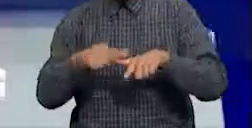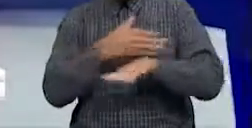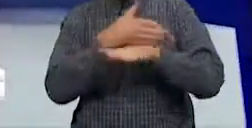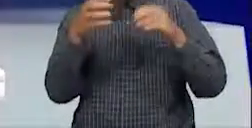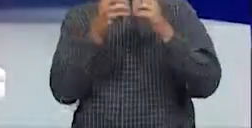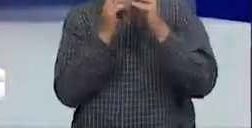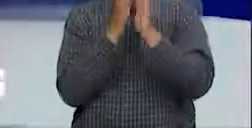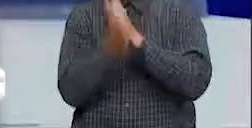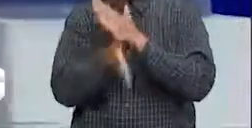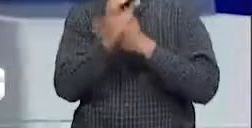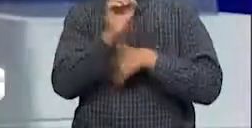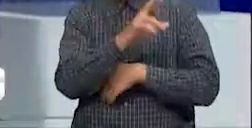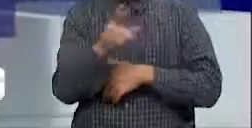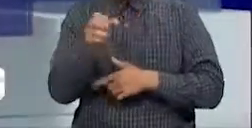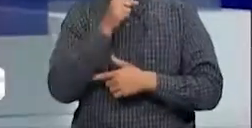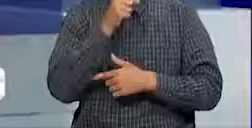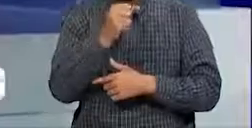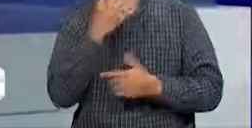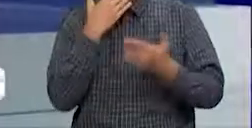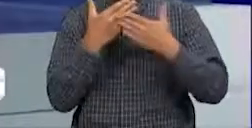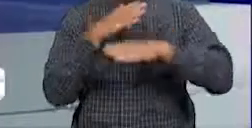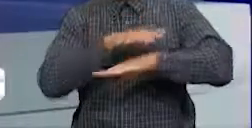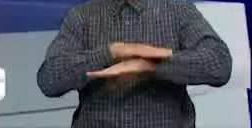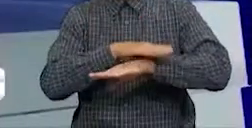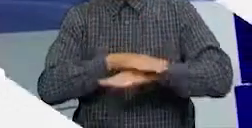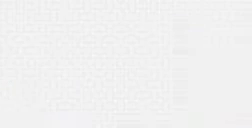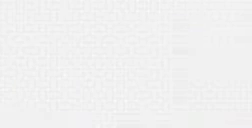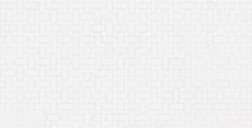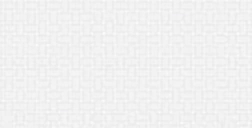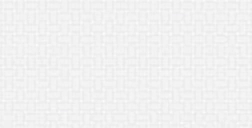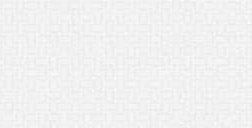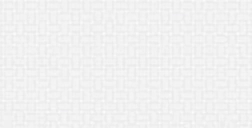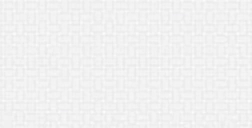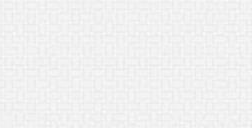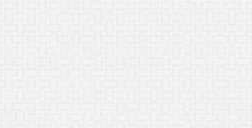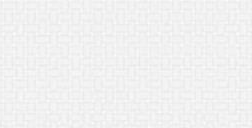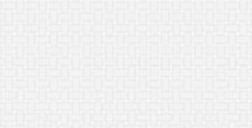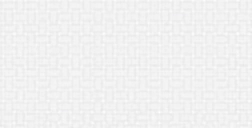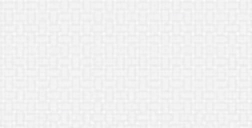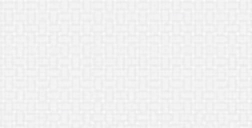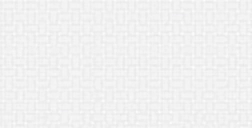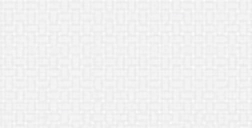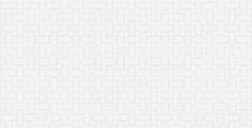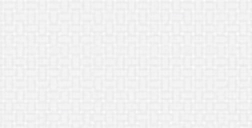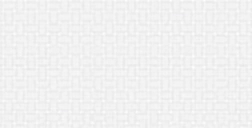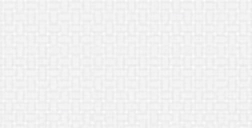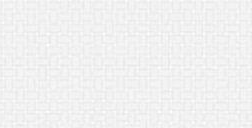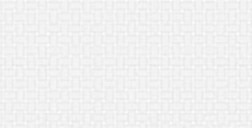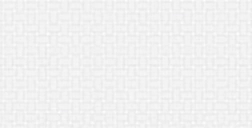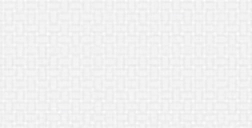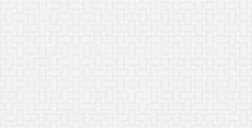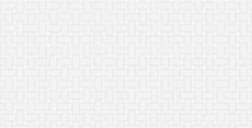Leonardo Lemus informó Heider Logato Cuadros para Oriente Noticias. Canaltro.com